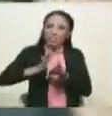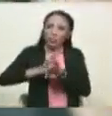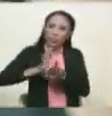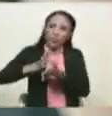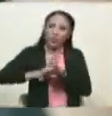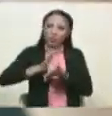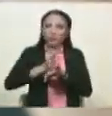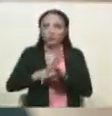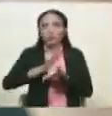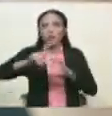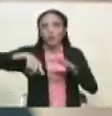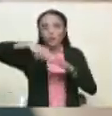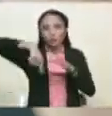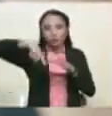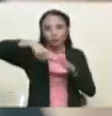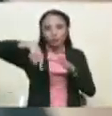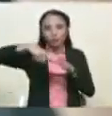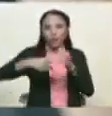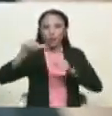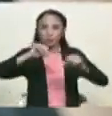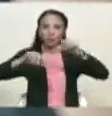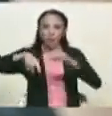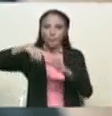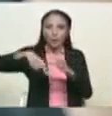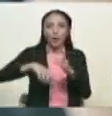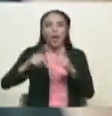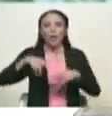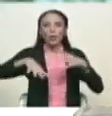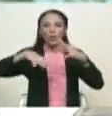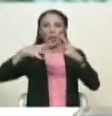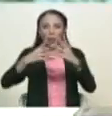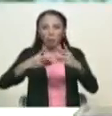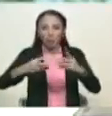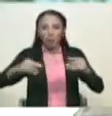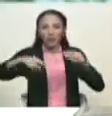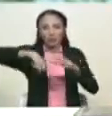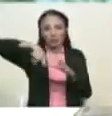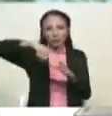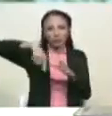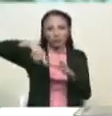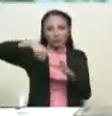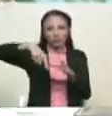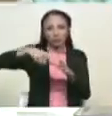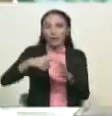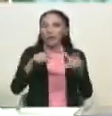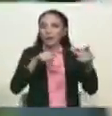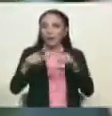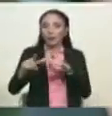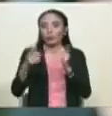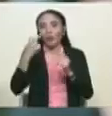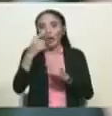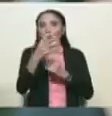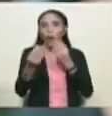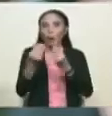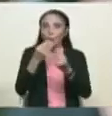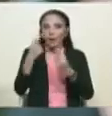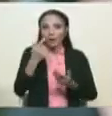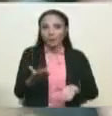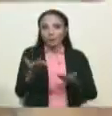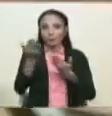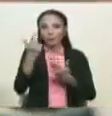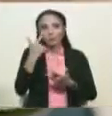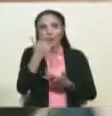combinándolo y en algunos casos le echamos melaza y hacemos este alimento que